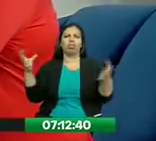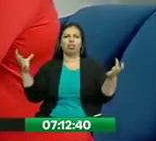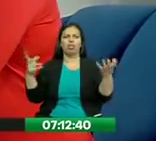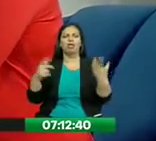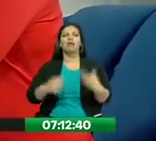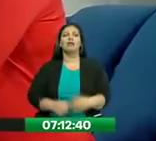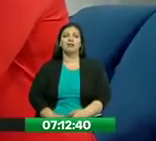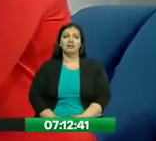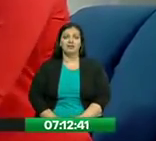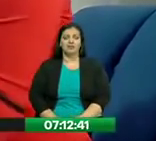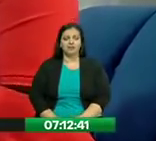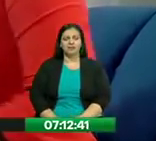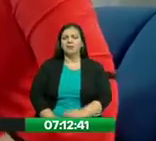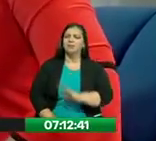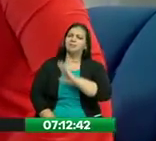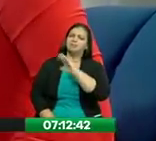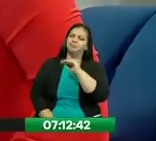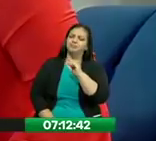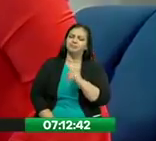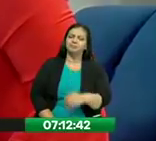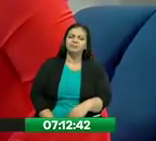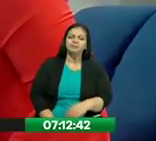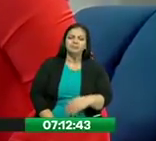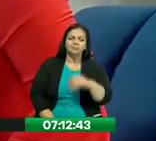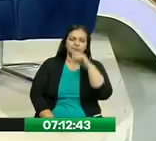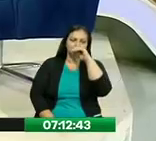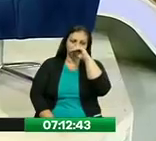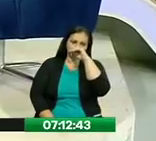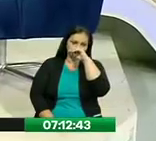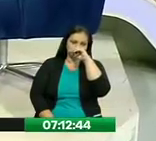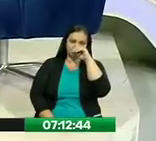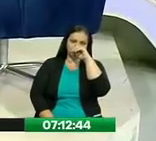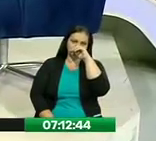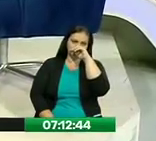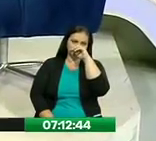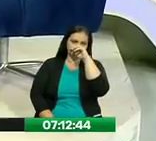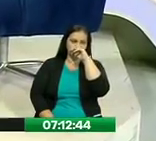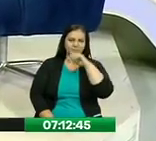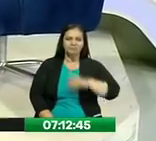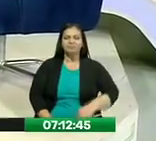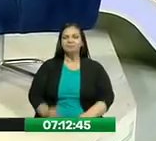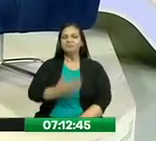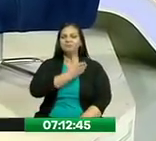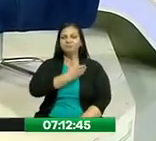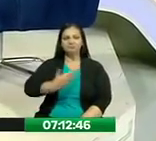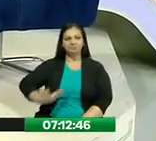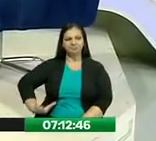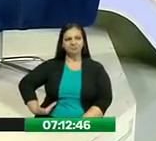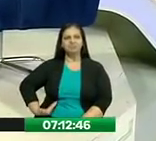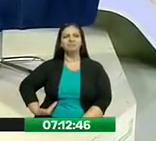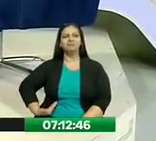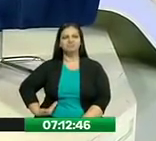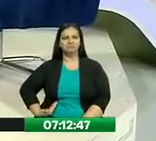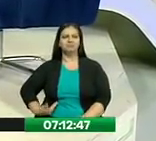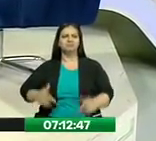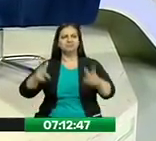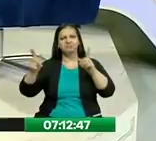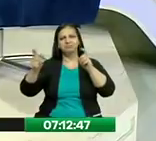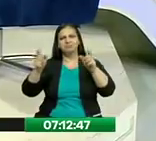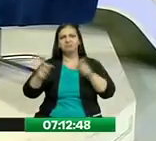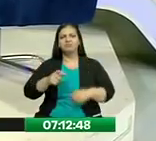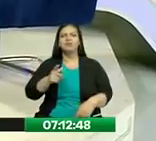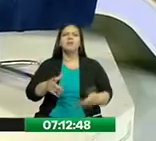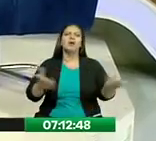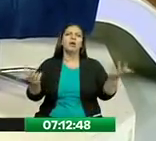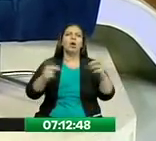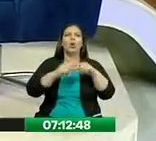de la República y por el gobierno como tal. El presidente de la República, claro, siempre fue muy criticado y es criticado hasta el momento por ciertos sectores